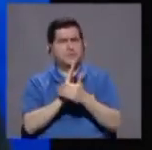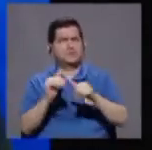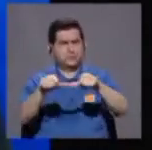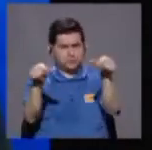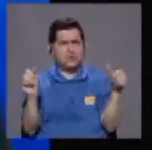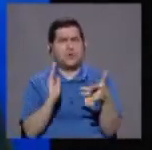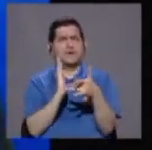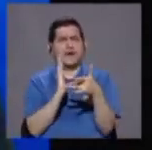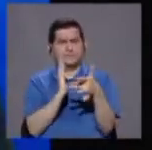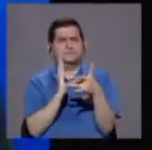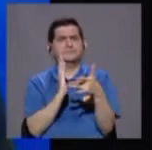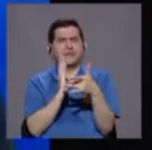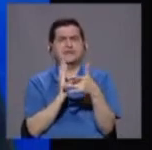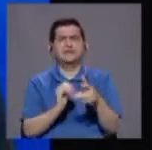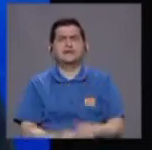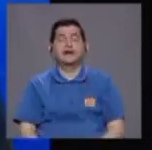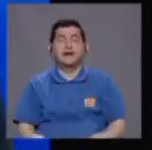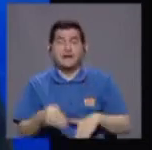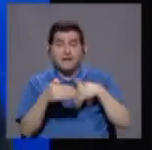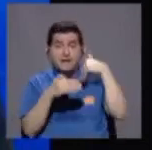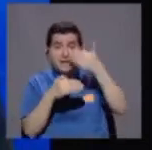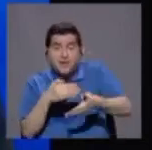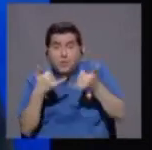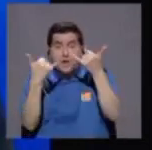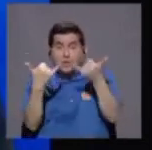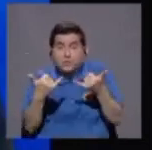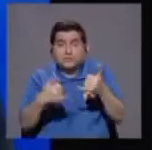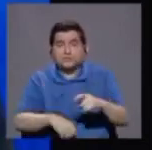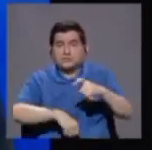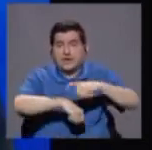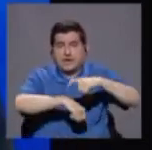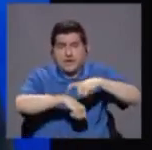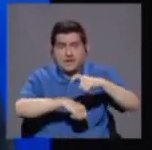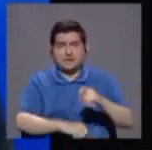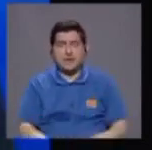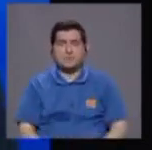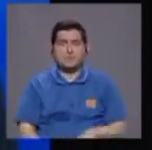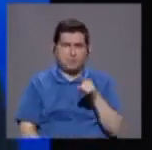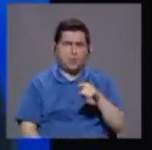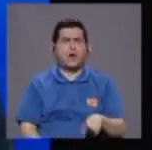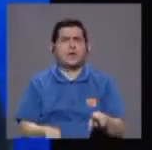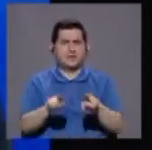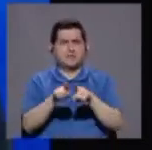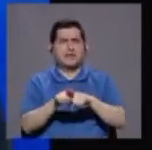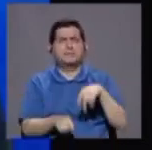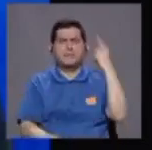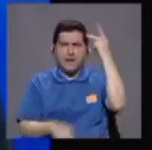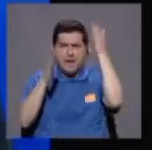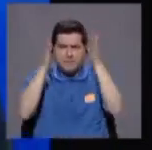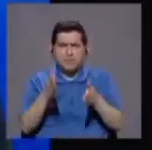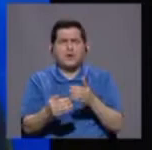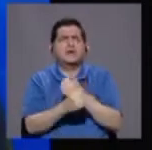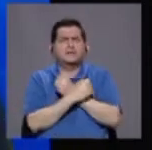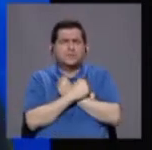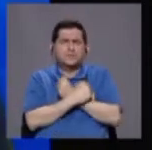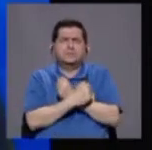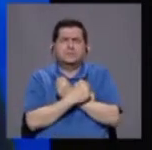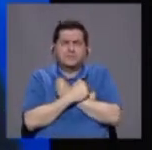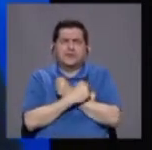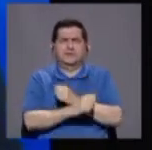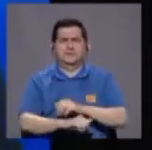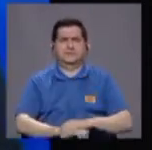técnica, y después ya con el tiempo pues, se volvió un político también muy querido,